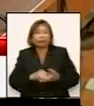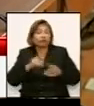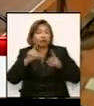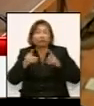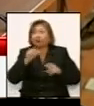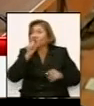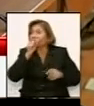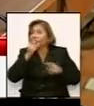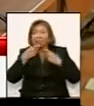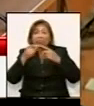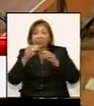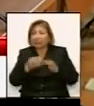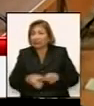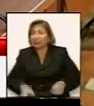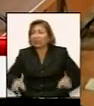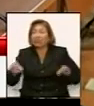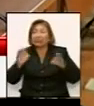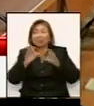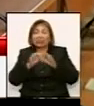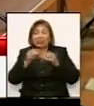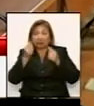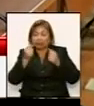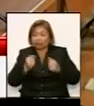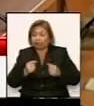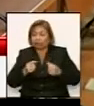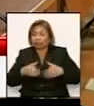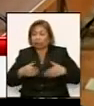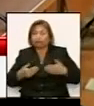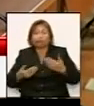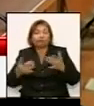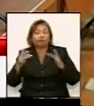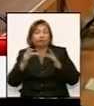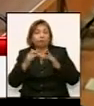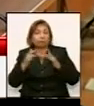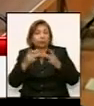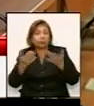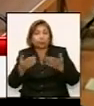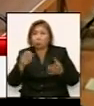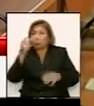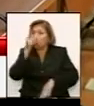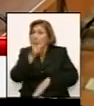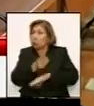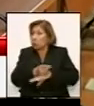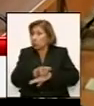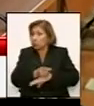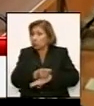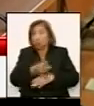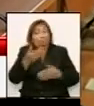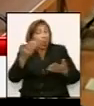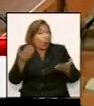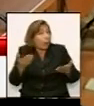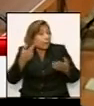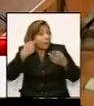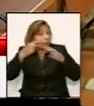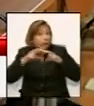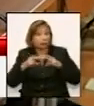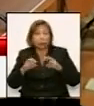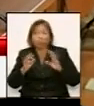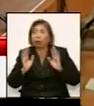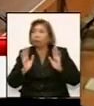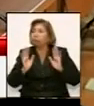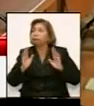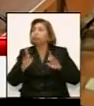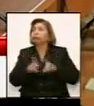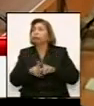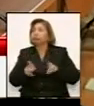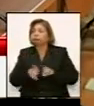a veces es muy importante poder tener el anonimato para hacer un tipo de denuncia o para llevar alguna investigación. Pero también tenemos